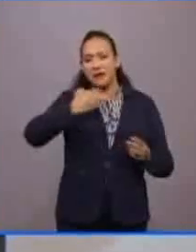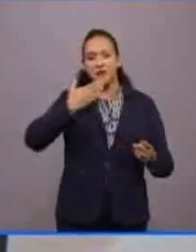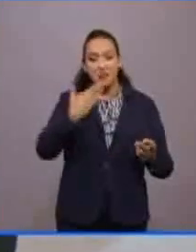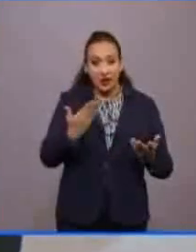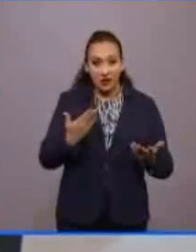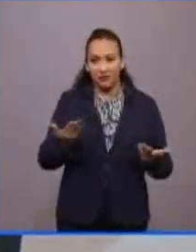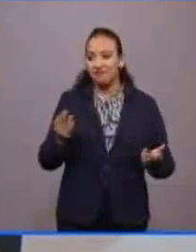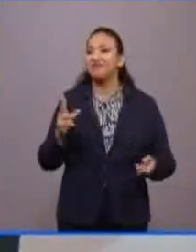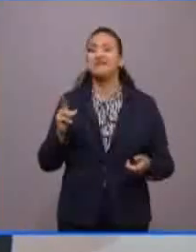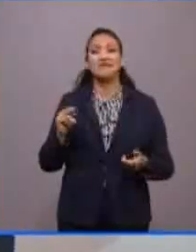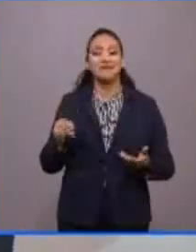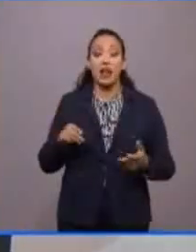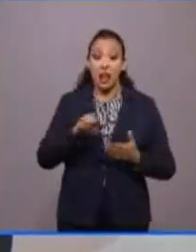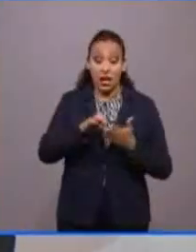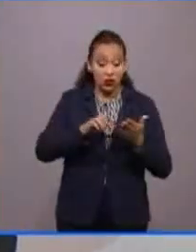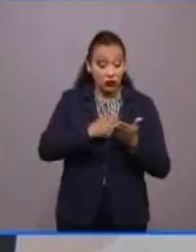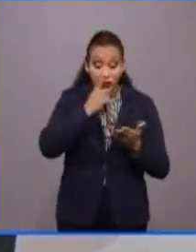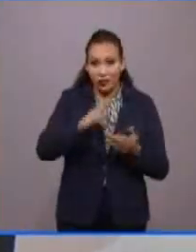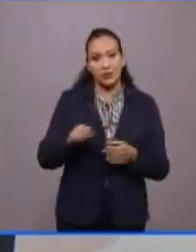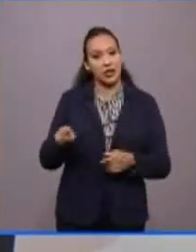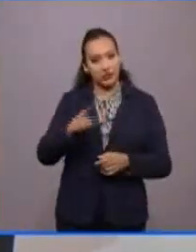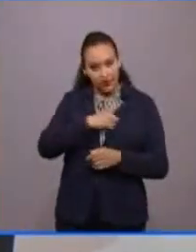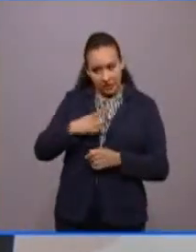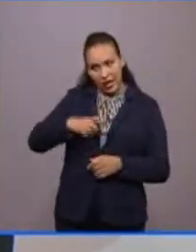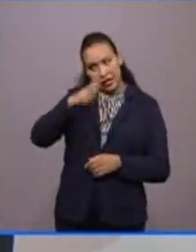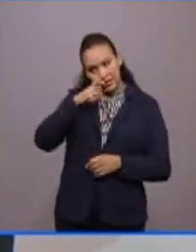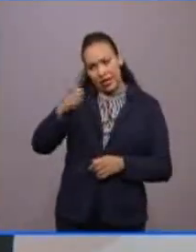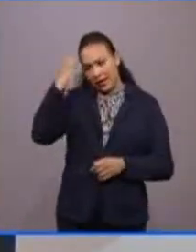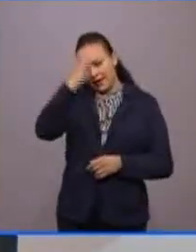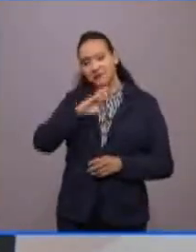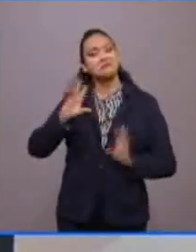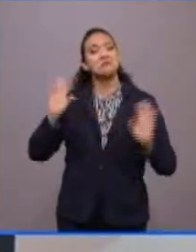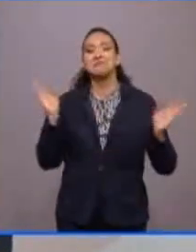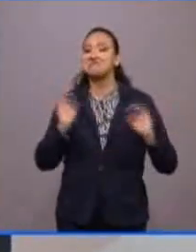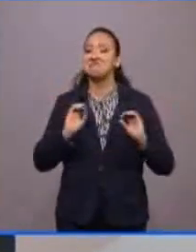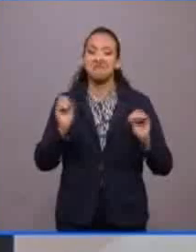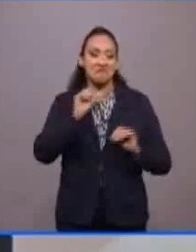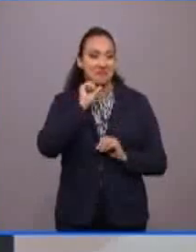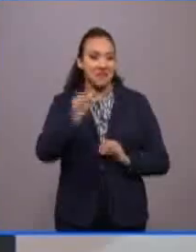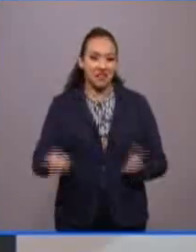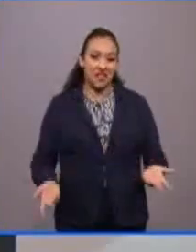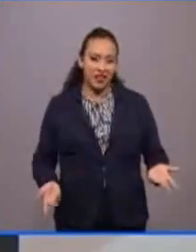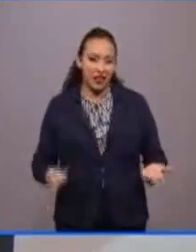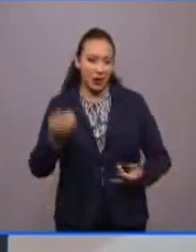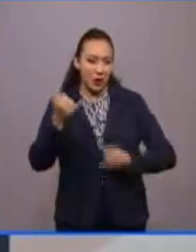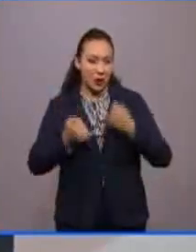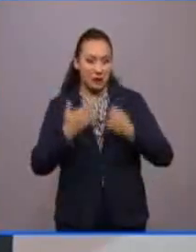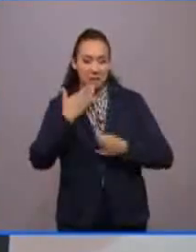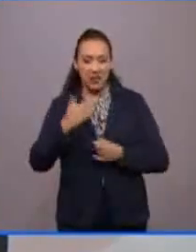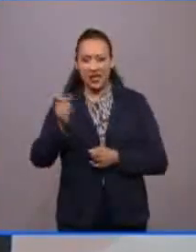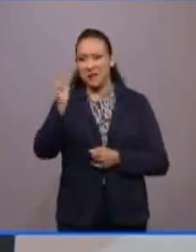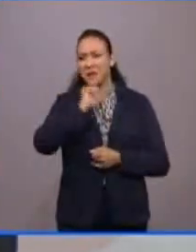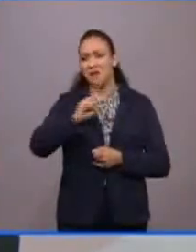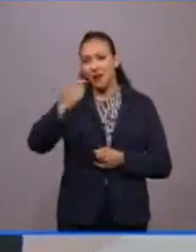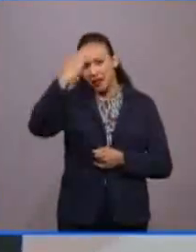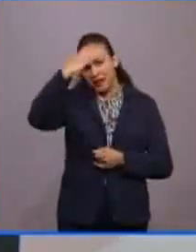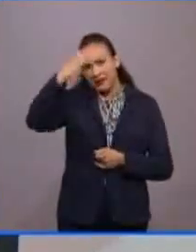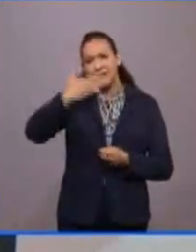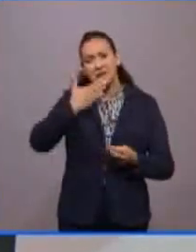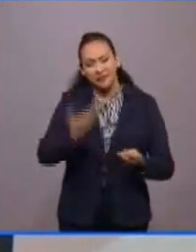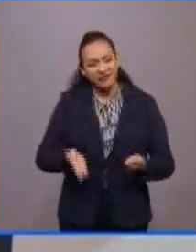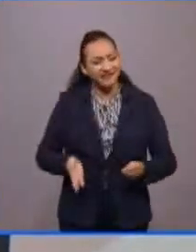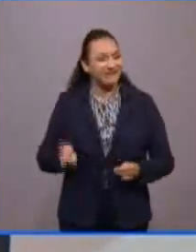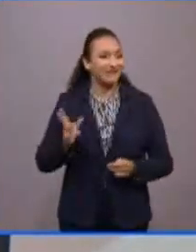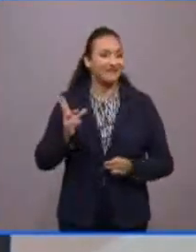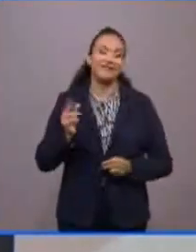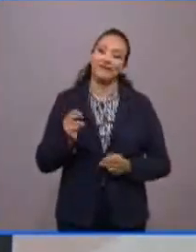la Constitución, que tampoco se exija y mucho menos se cuente con experiencia en la